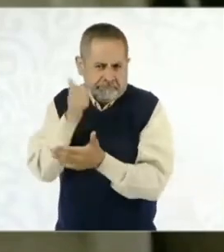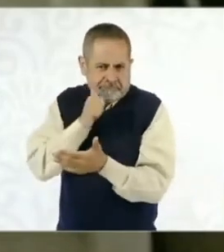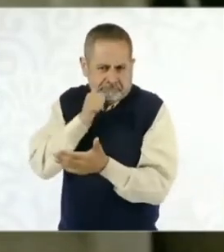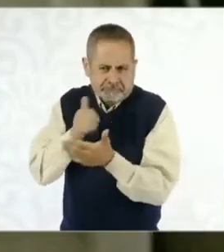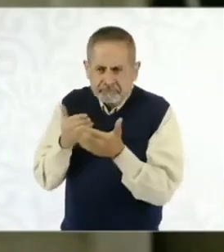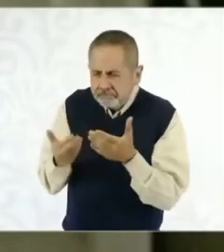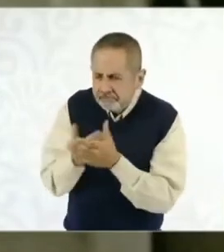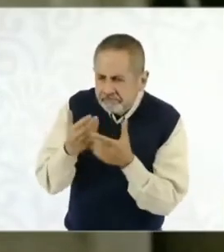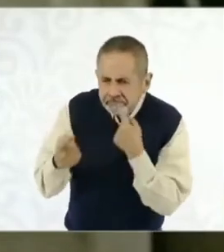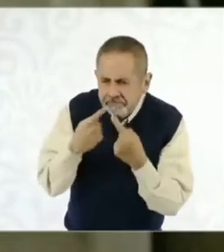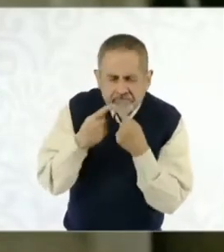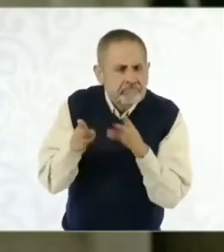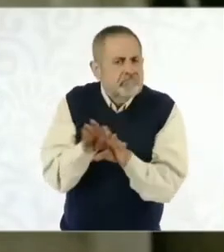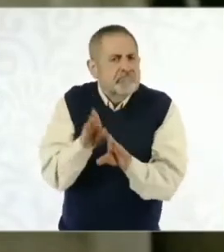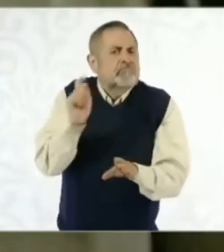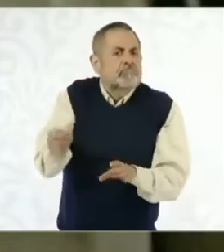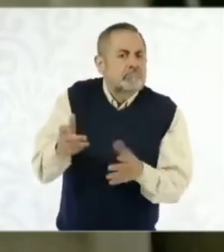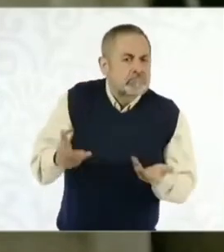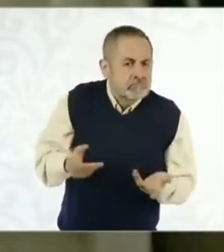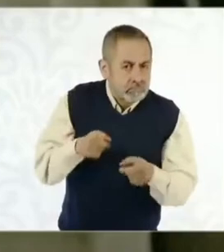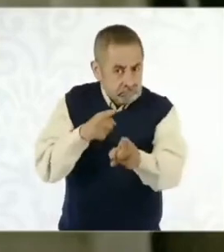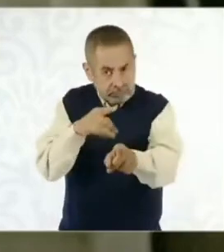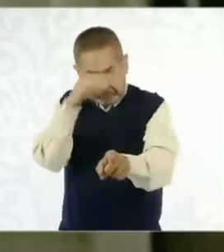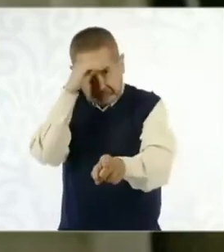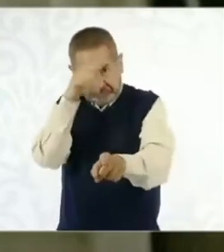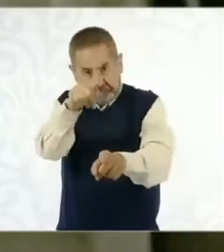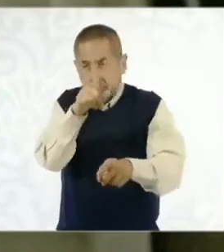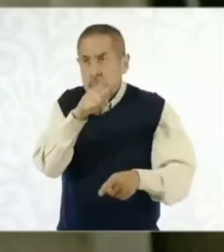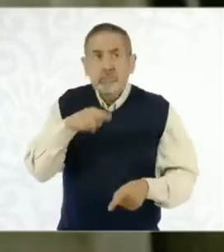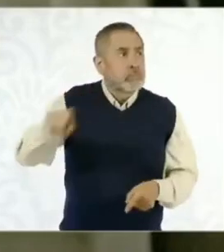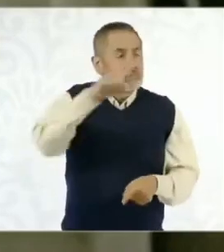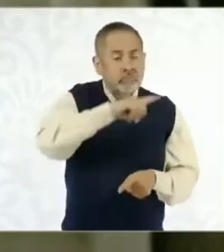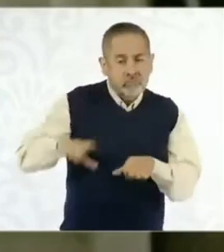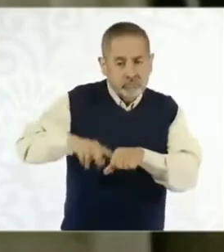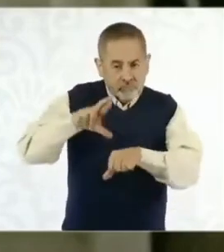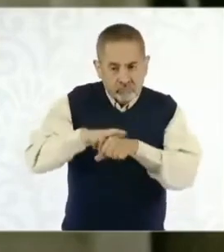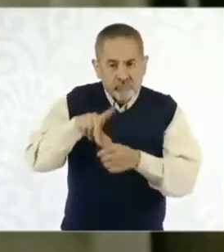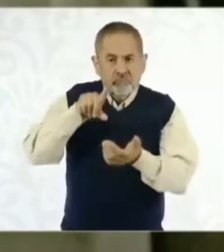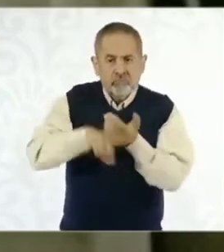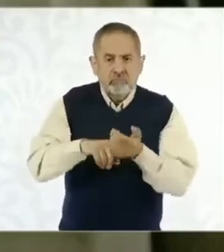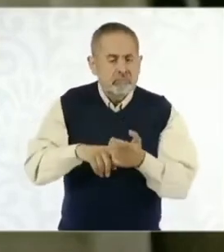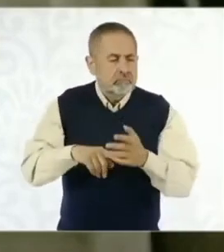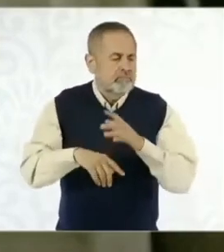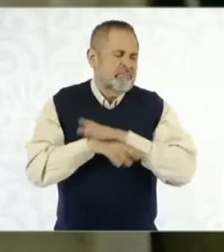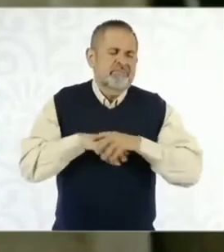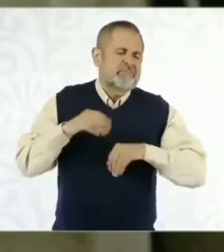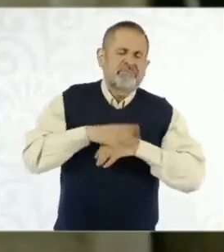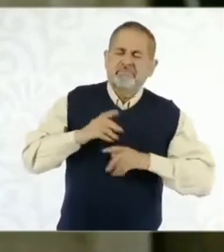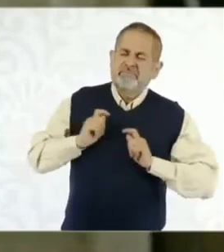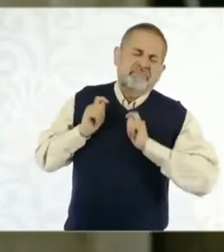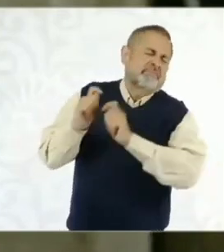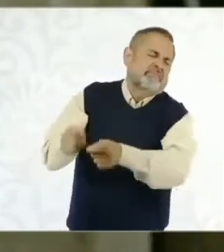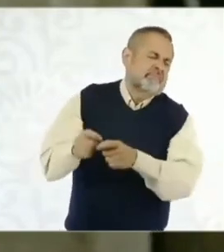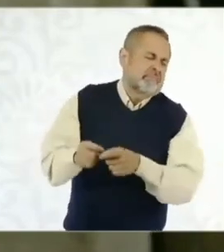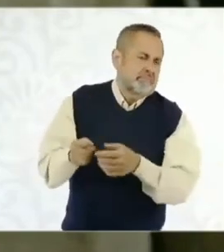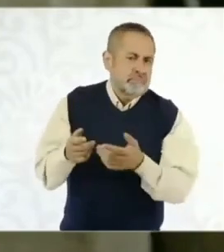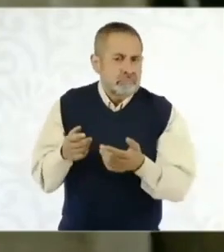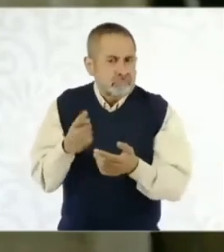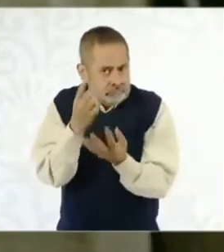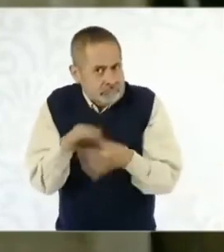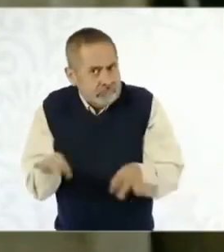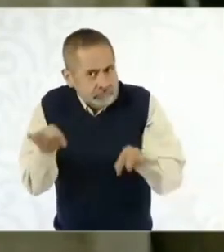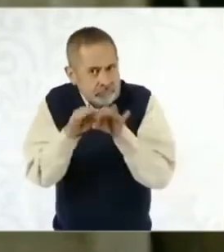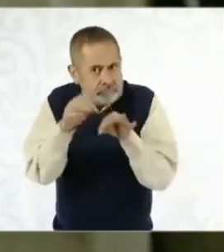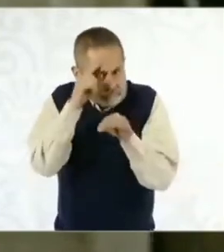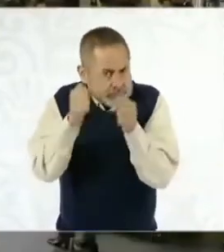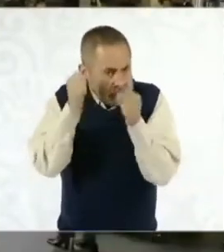esta situación de qué tanto usted considera que los gobernadores pudieran estar delegando esta responsabilidad tan importante que tiene que